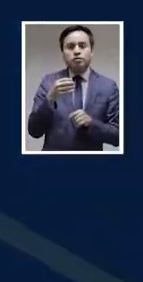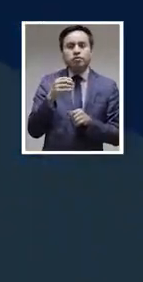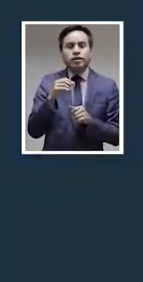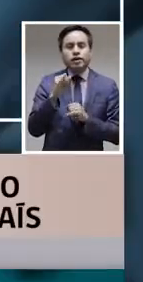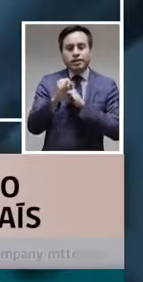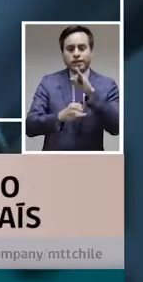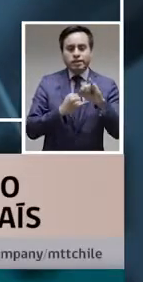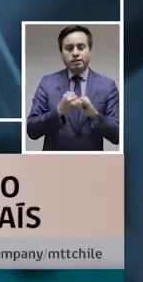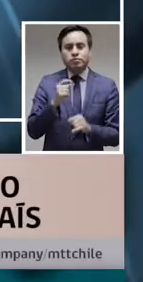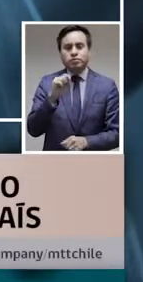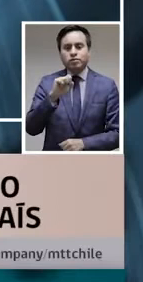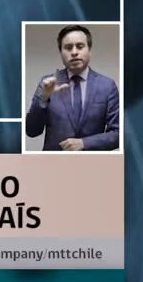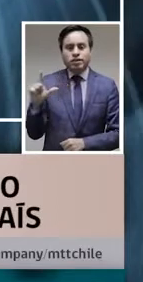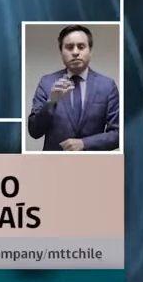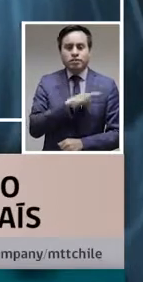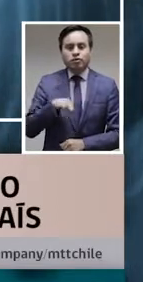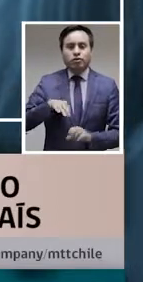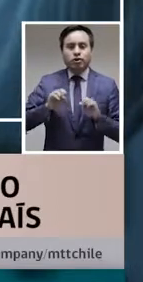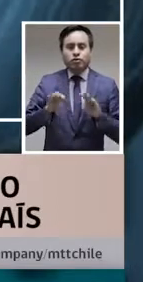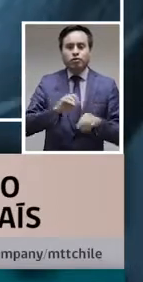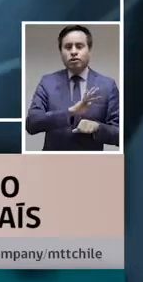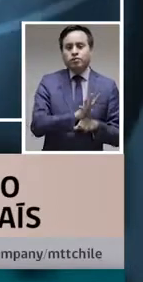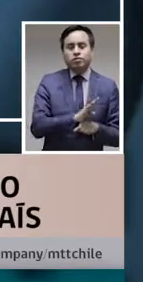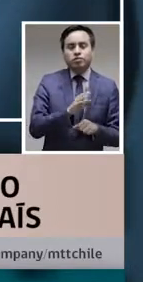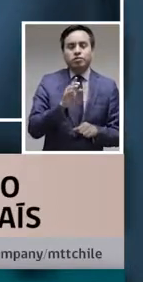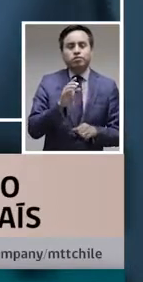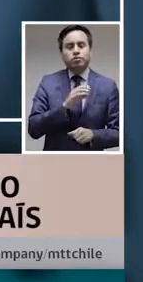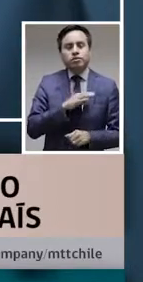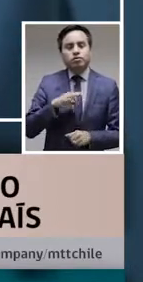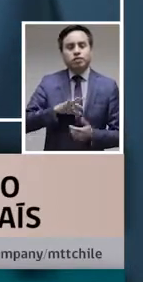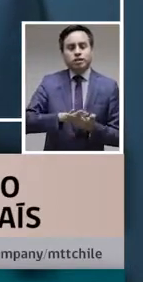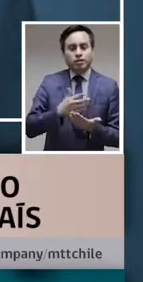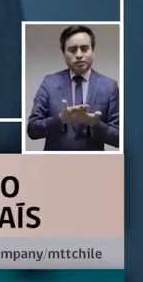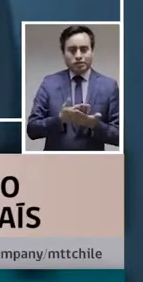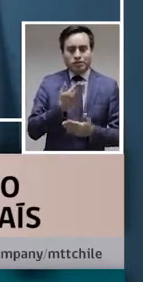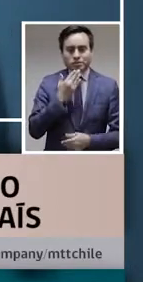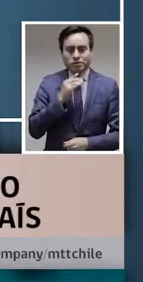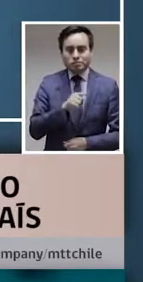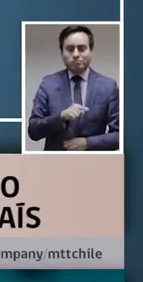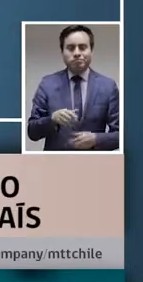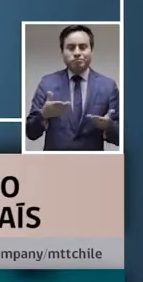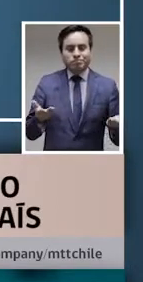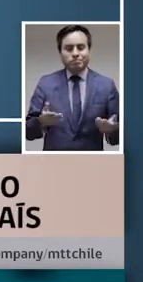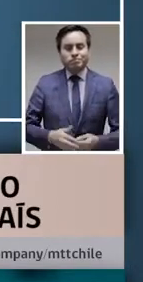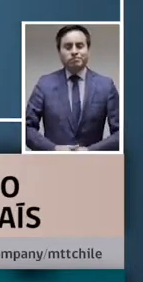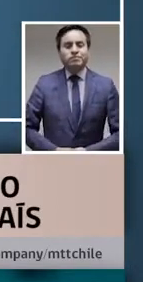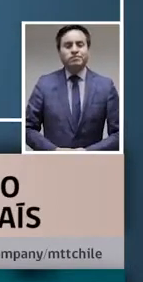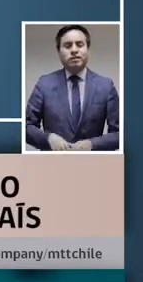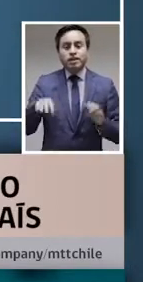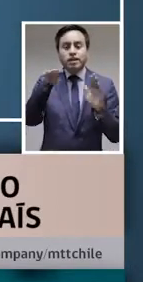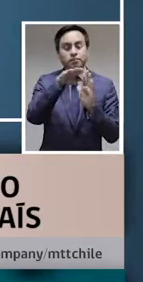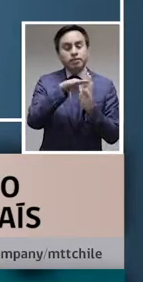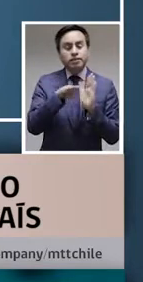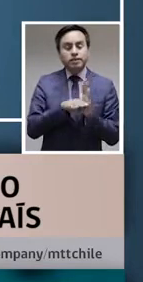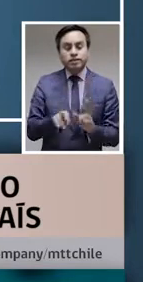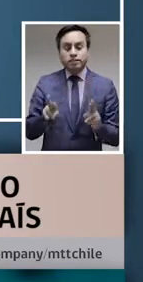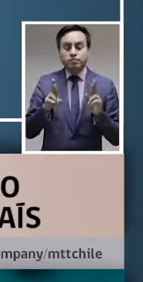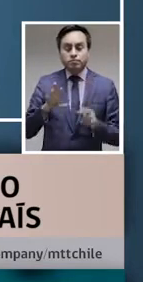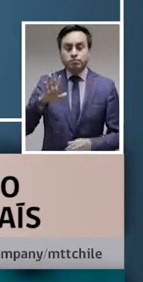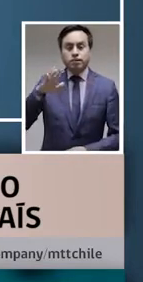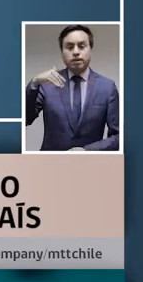aprendoenlinea.cl del Ministerio de Educación y coronavirus.cl del Ministerio de Salud. Así que con estas medidas